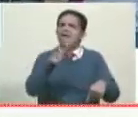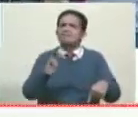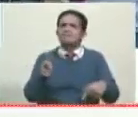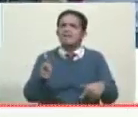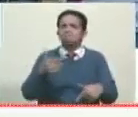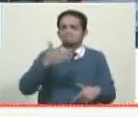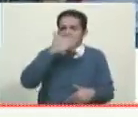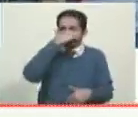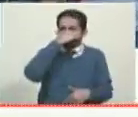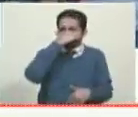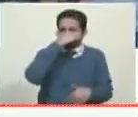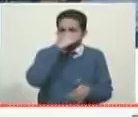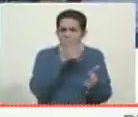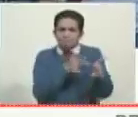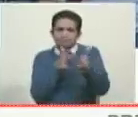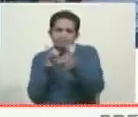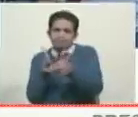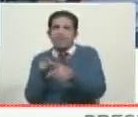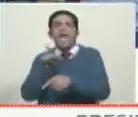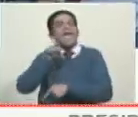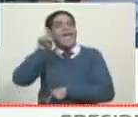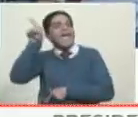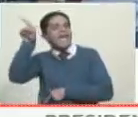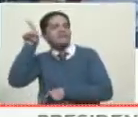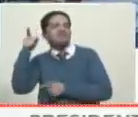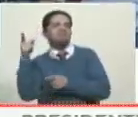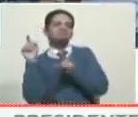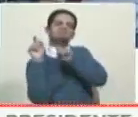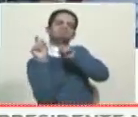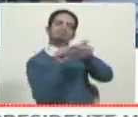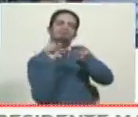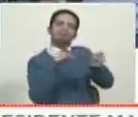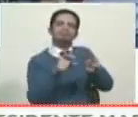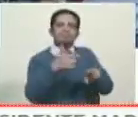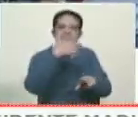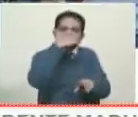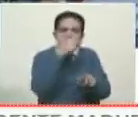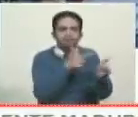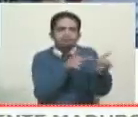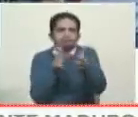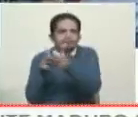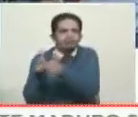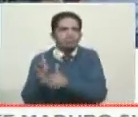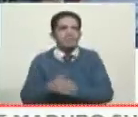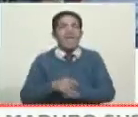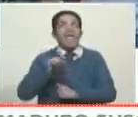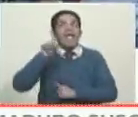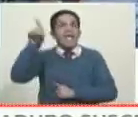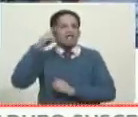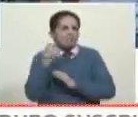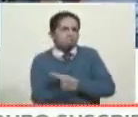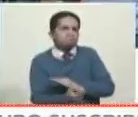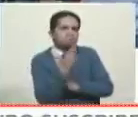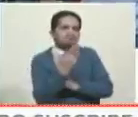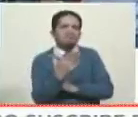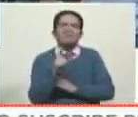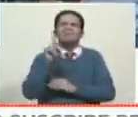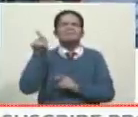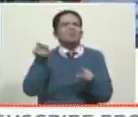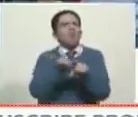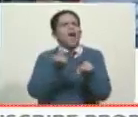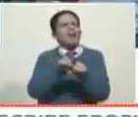los que han entrenado a los grupos terroristas del mundo fueron ellos los que sembraron al ejército islámico allá